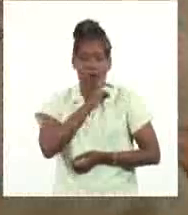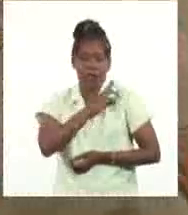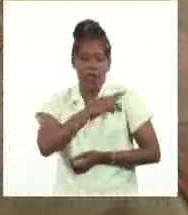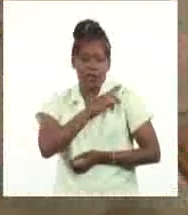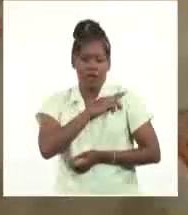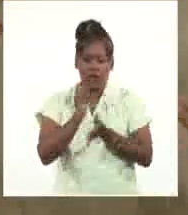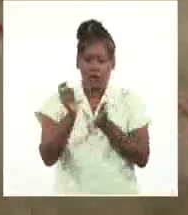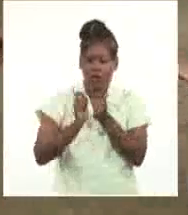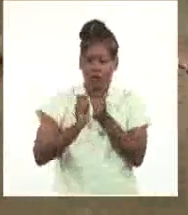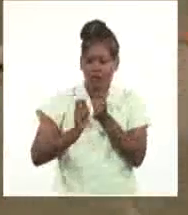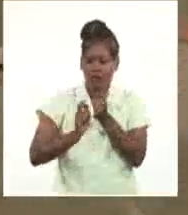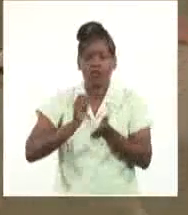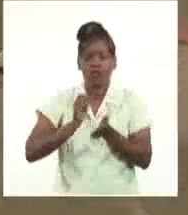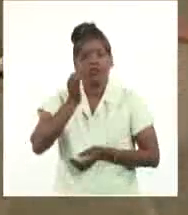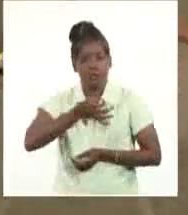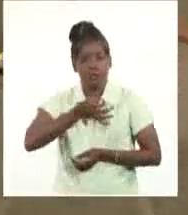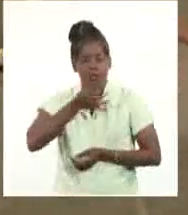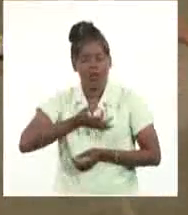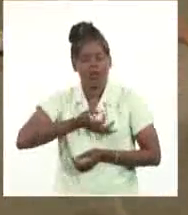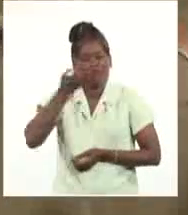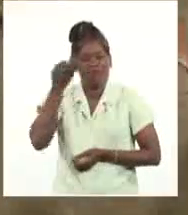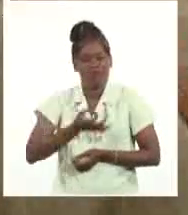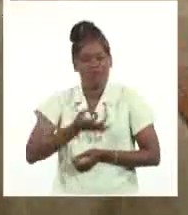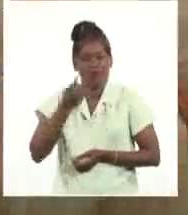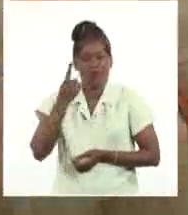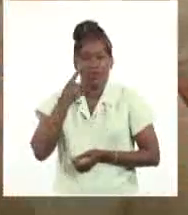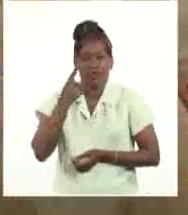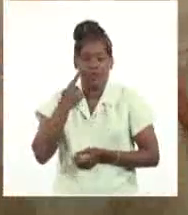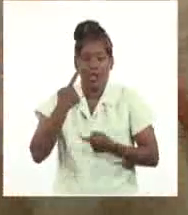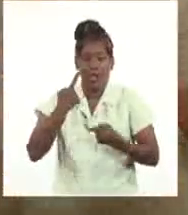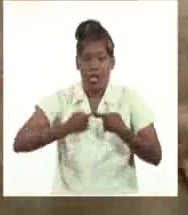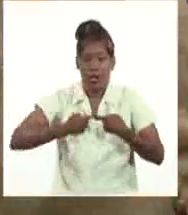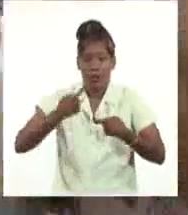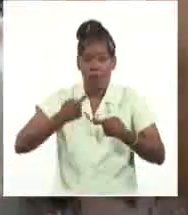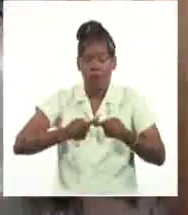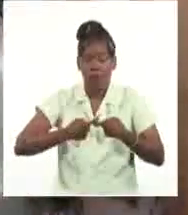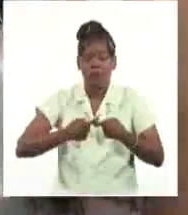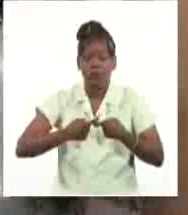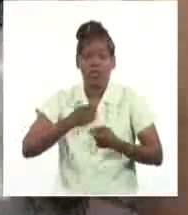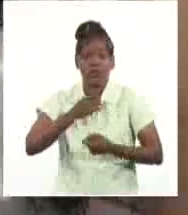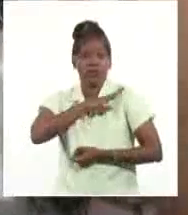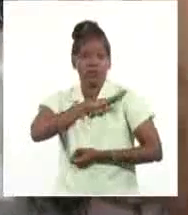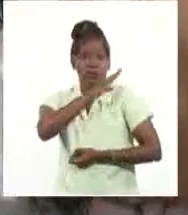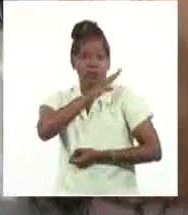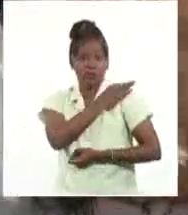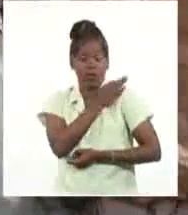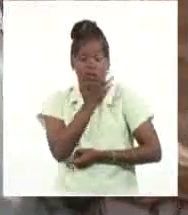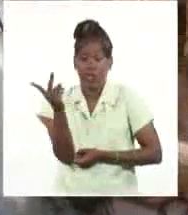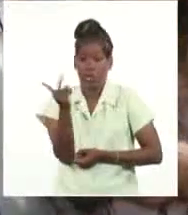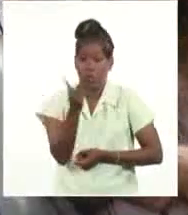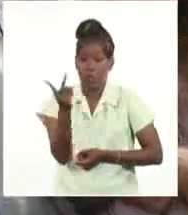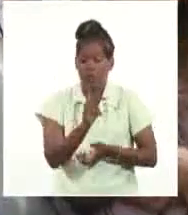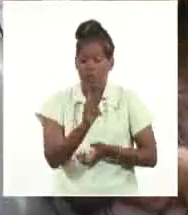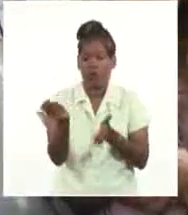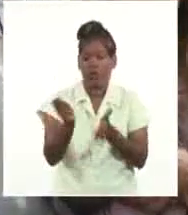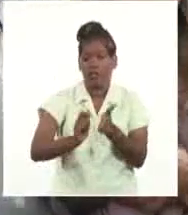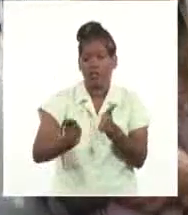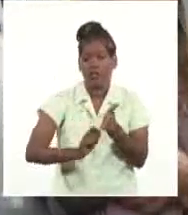la sencillez y humildad con que Gina y el comandante Camacho acogieron el proyecto del